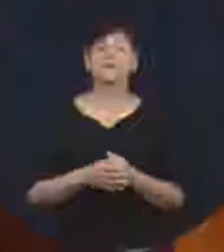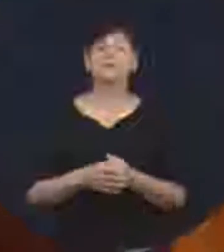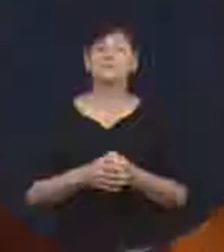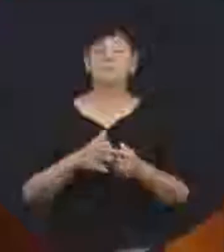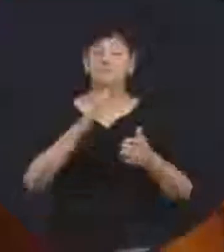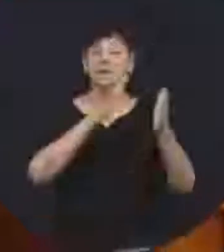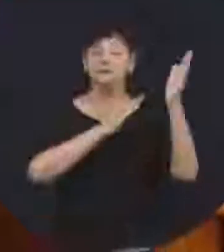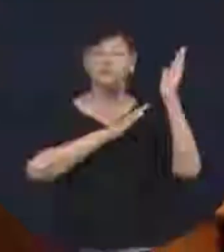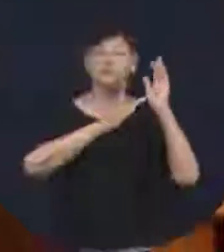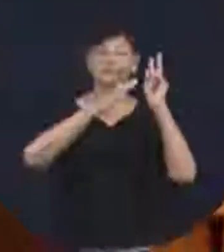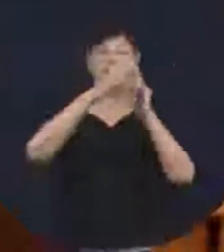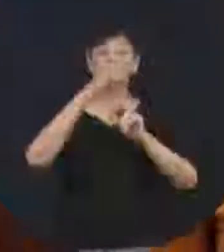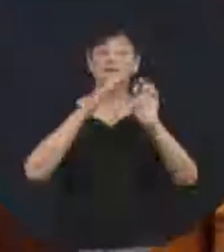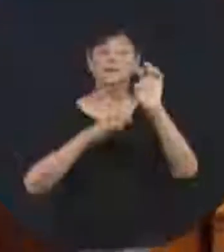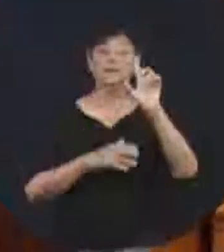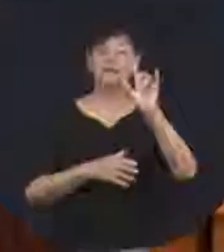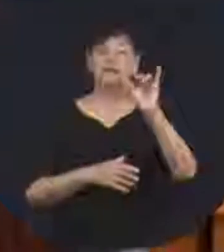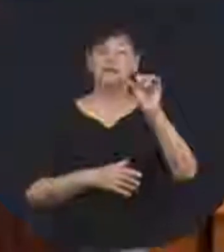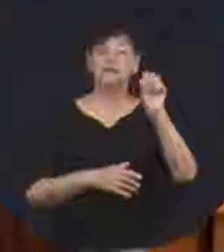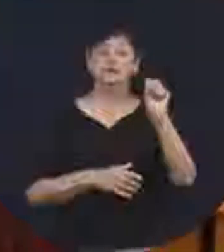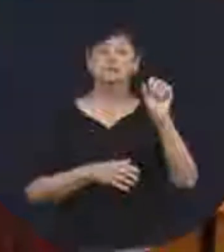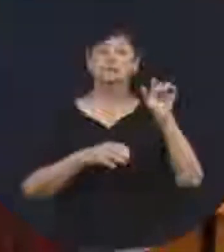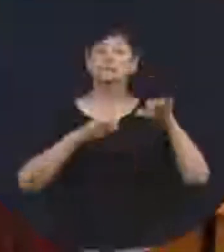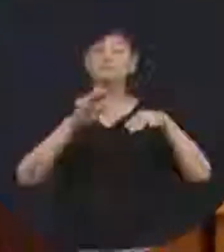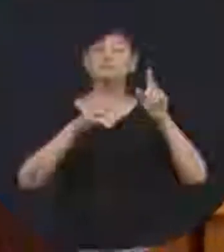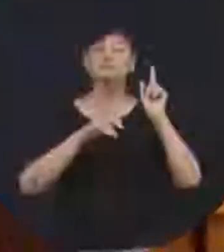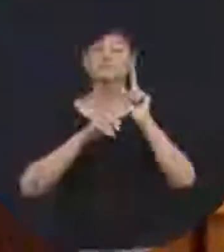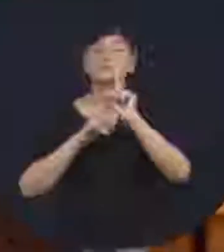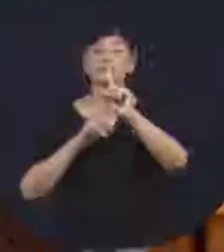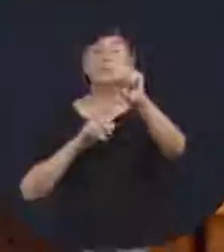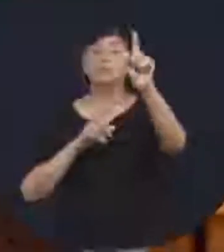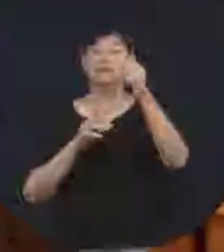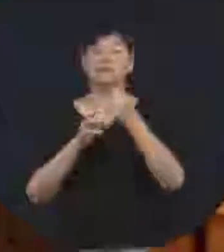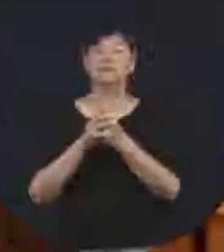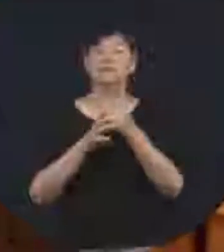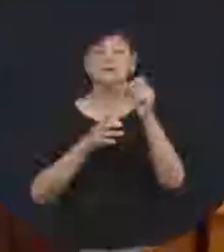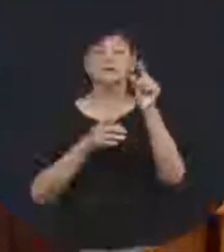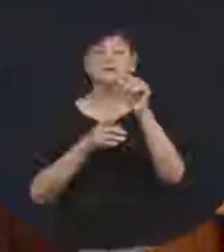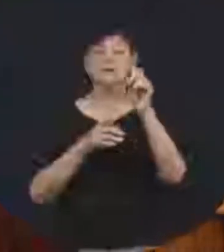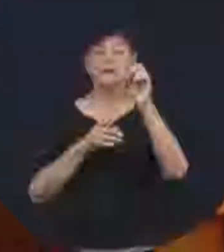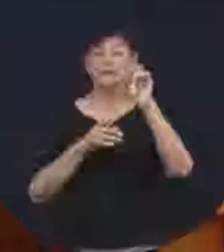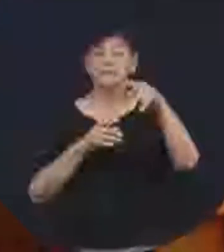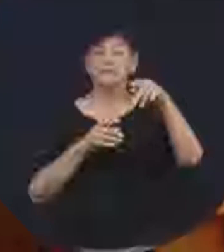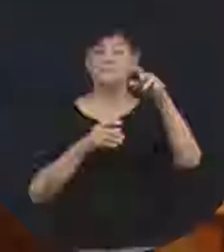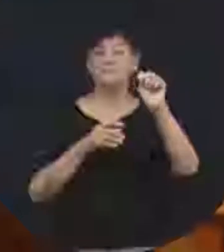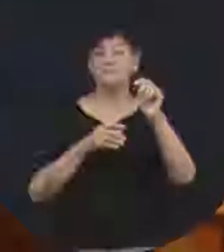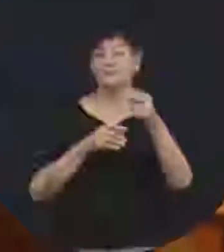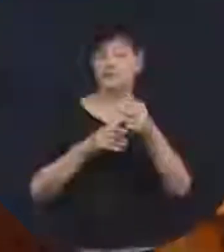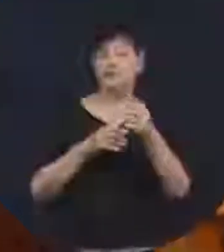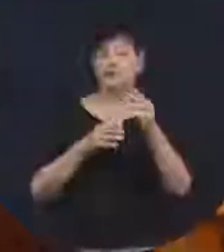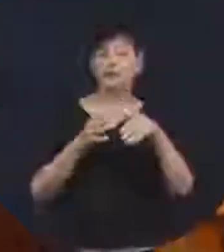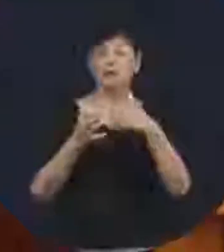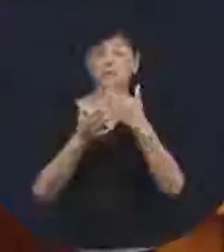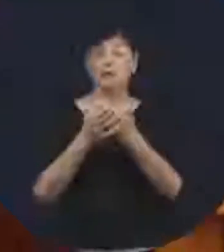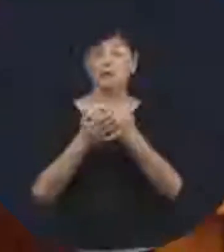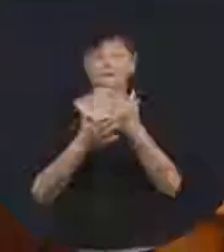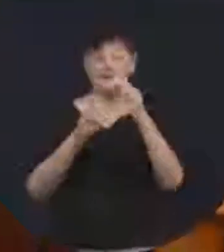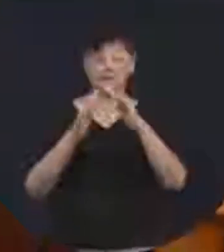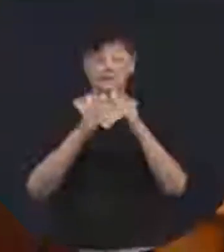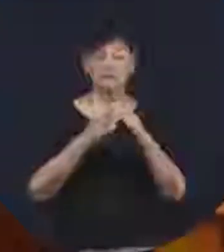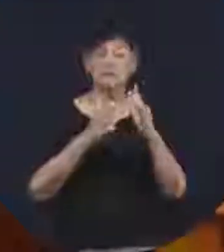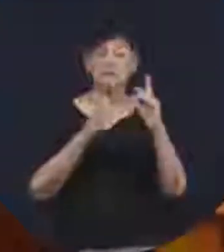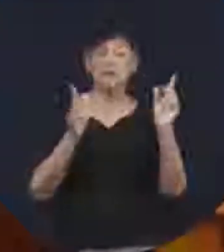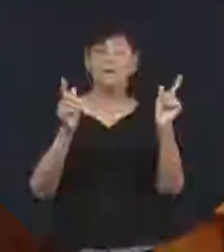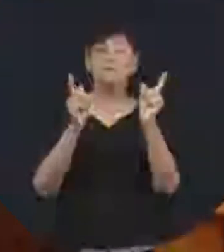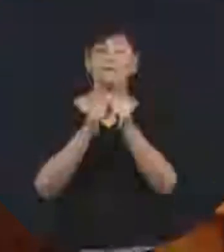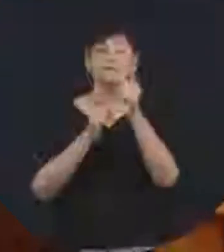aquel tiempo el profeta Elías se puso en camino hacia Sarepta. Al llegar a la puerta de la ciudad, encontró